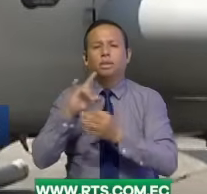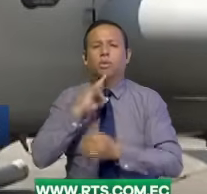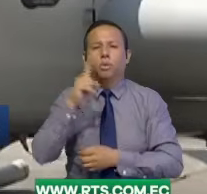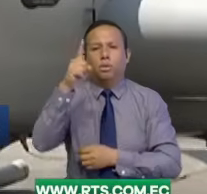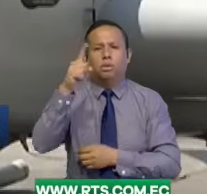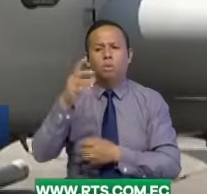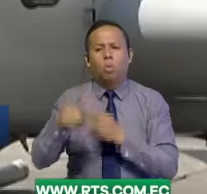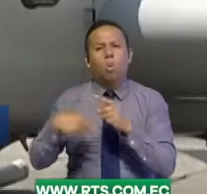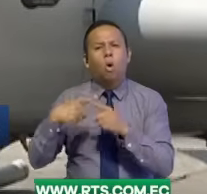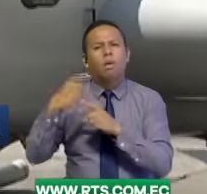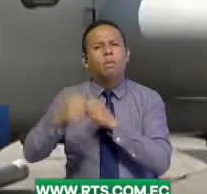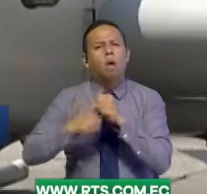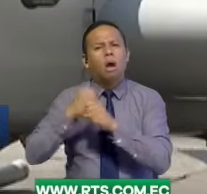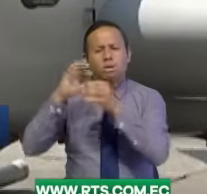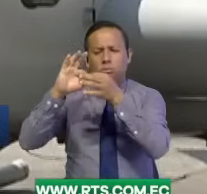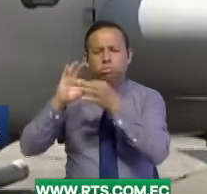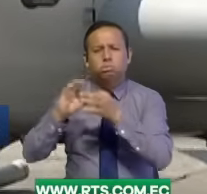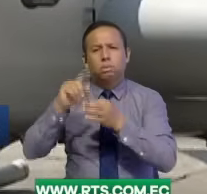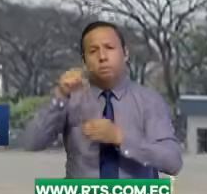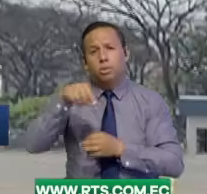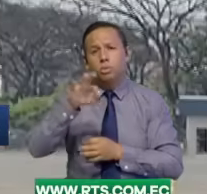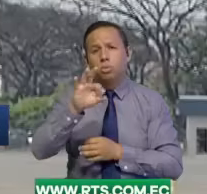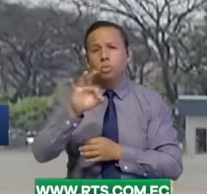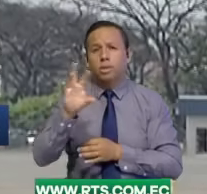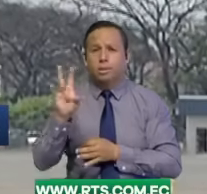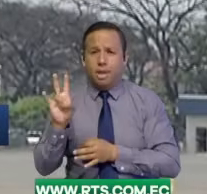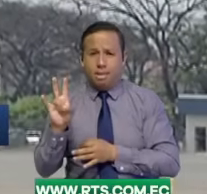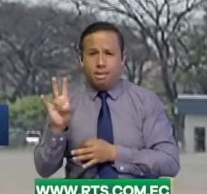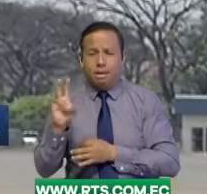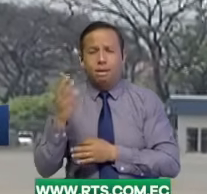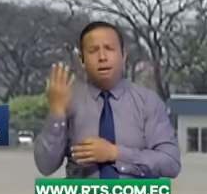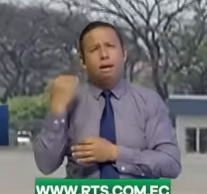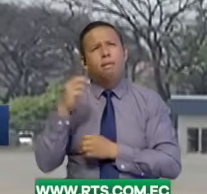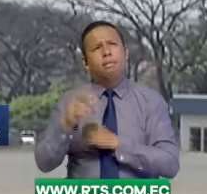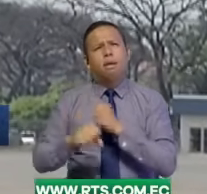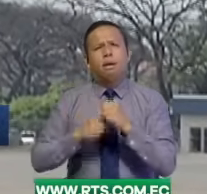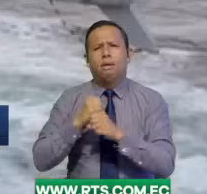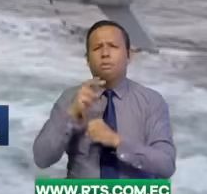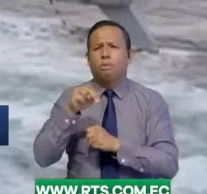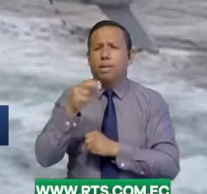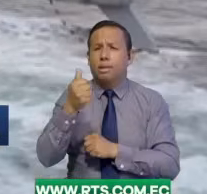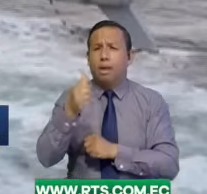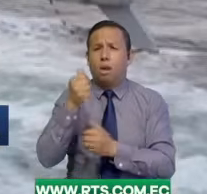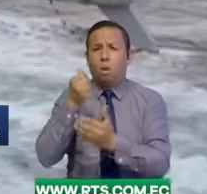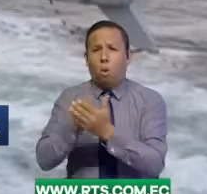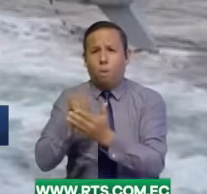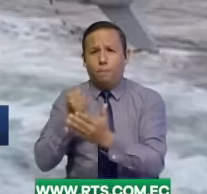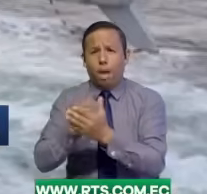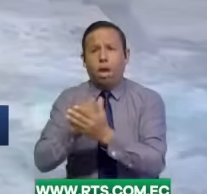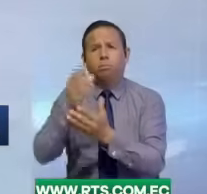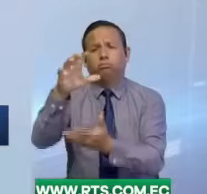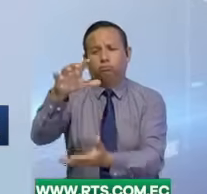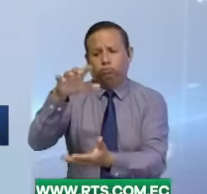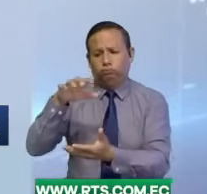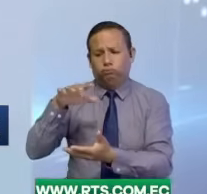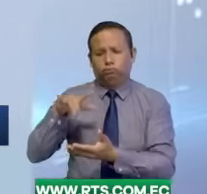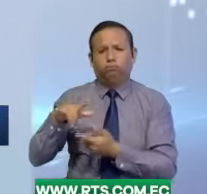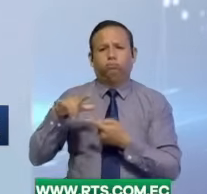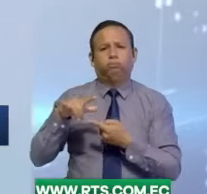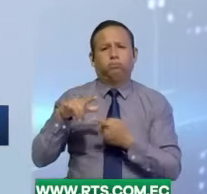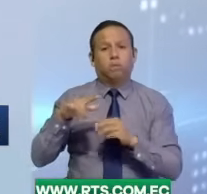1997, pero fue adquirida por Ecuador en el 2010. Cada 50 horas de vuelo